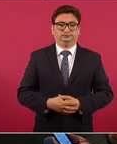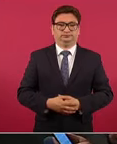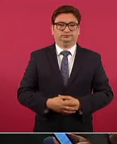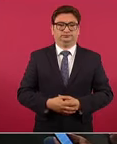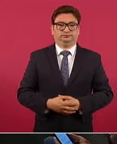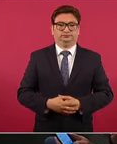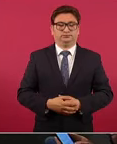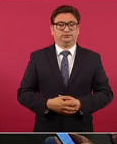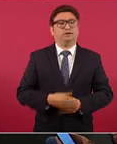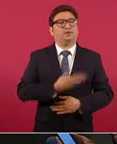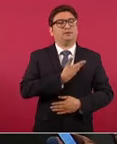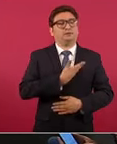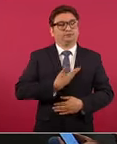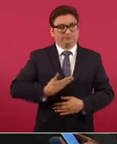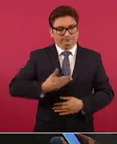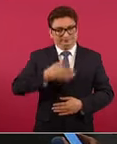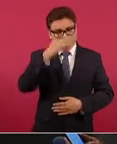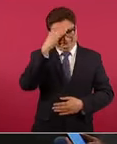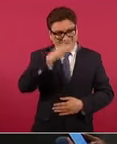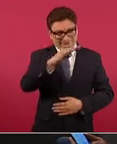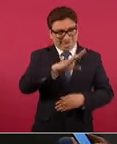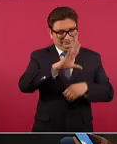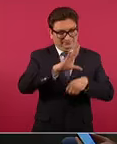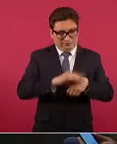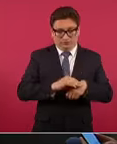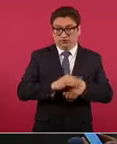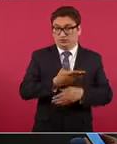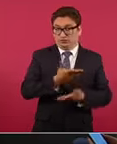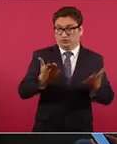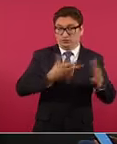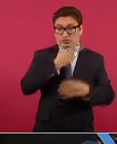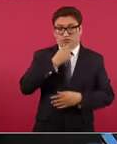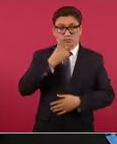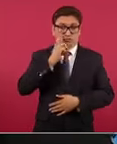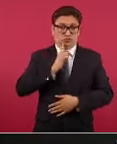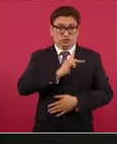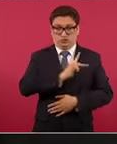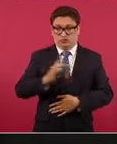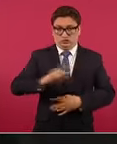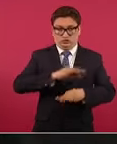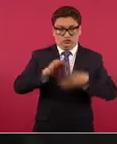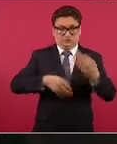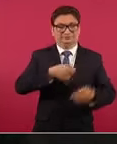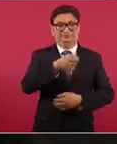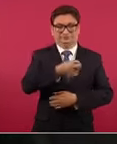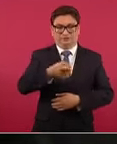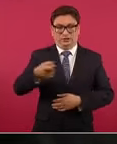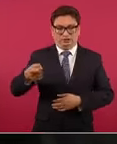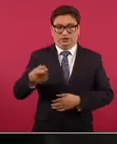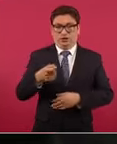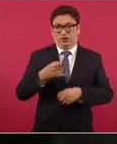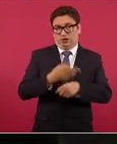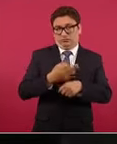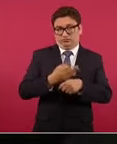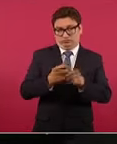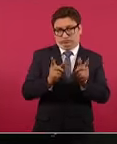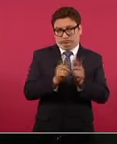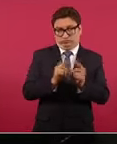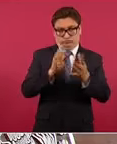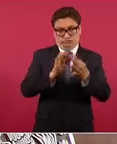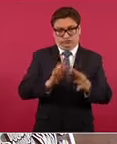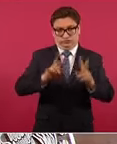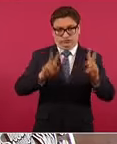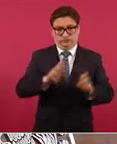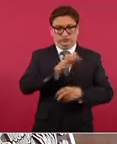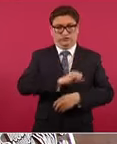por su permiso señor presidente un saludo a todas y todos ustedes en forma breve para el pulso de la salud de